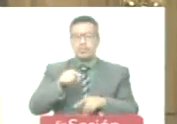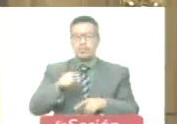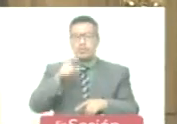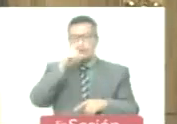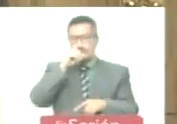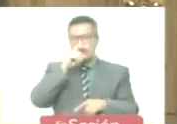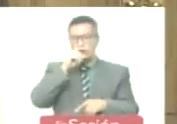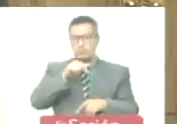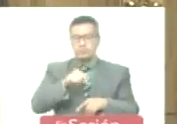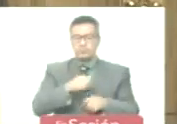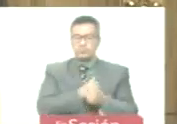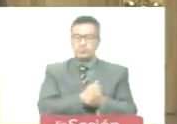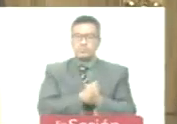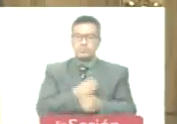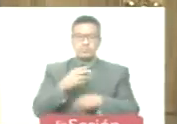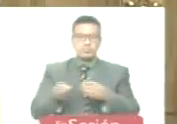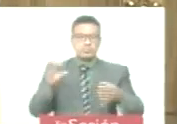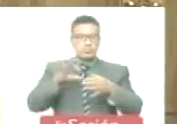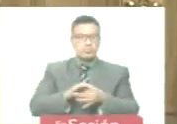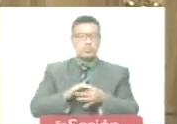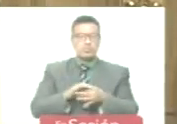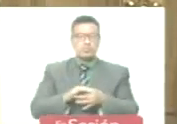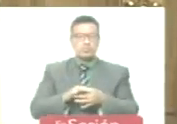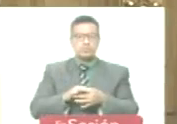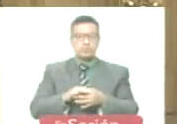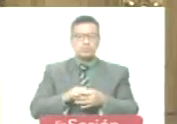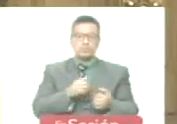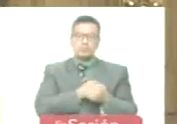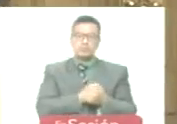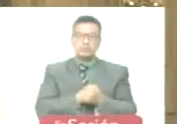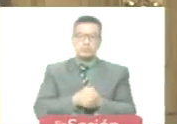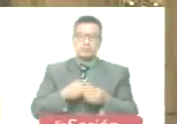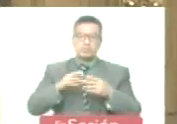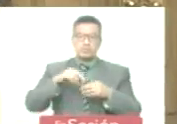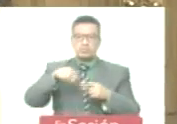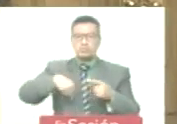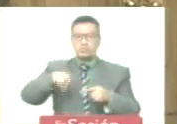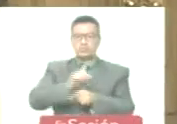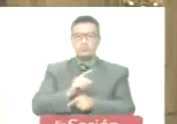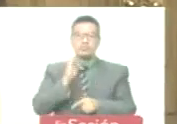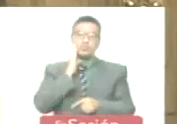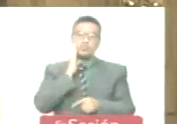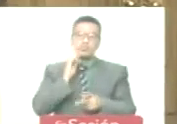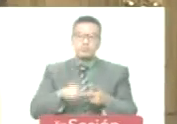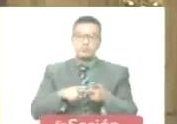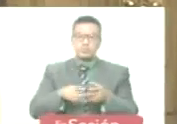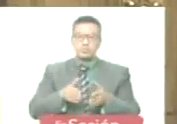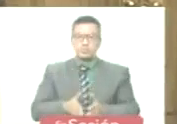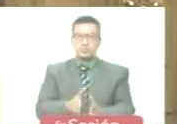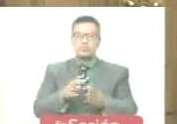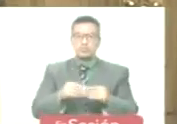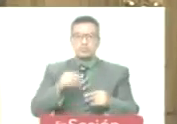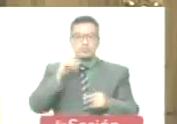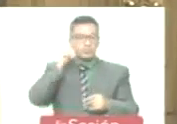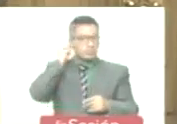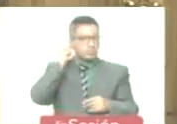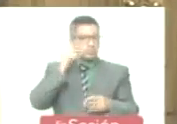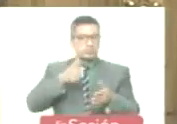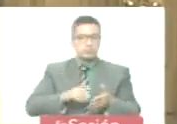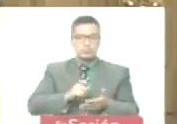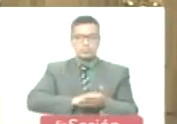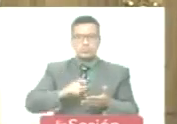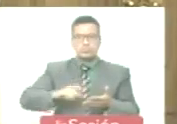acto amoroso establece un vínculo emocional y espiritual único entre la madre, hijo y la hija. Nicolás